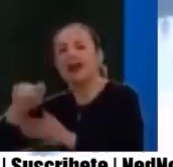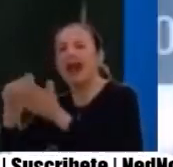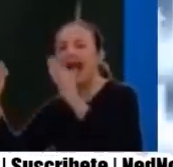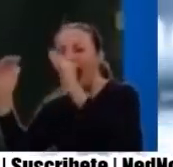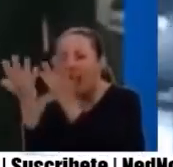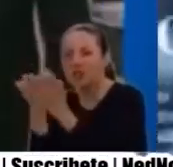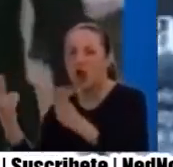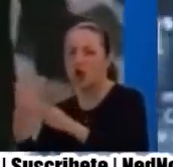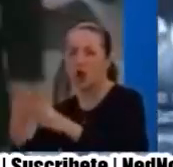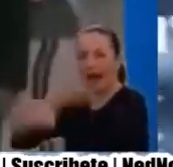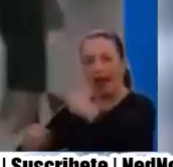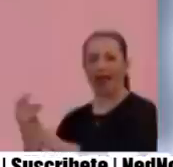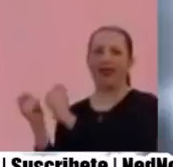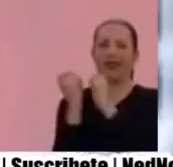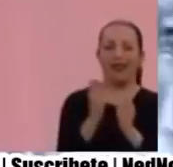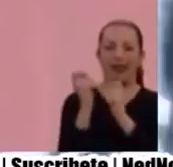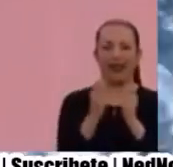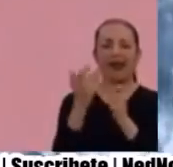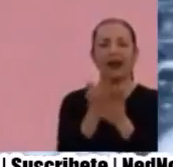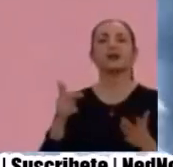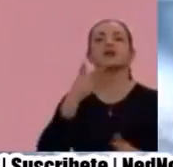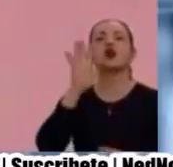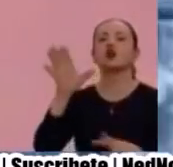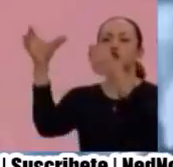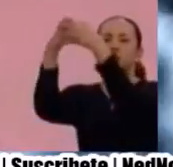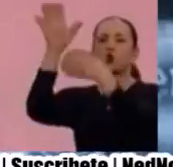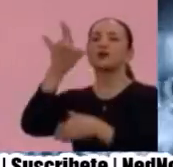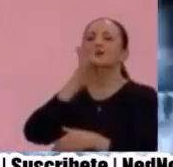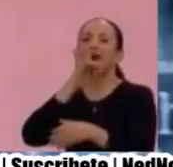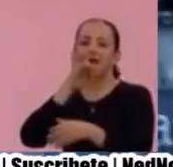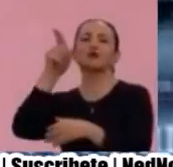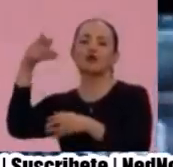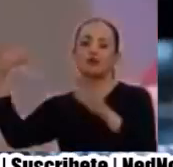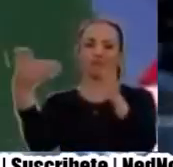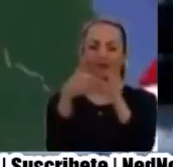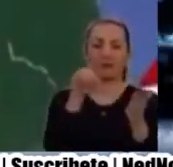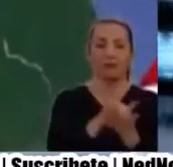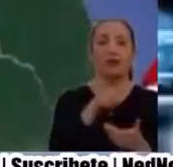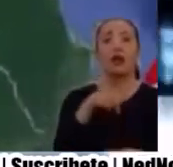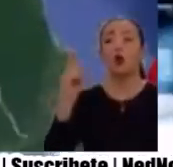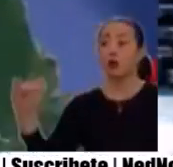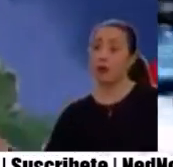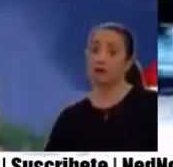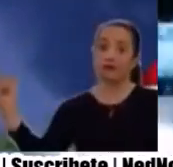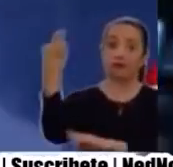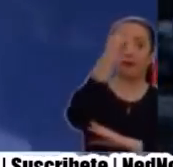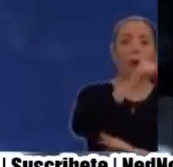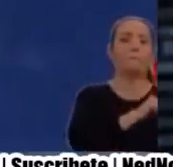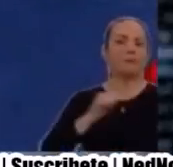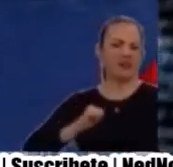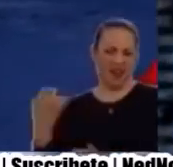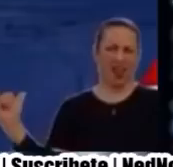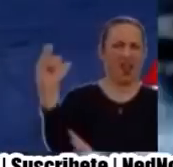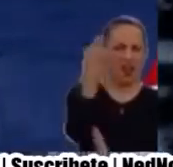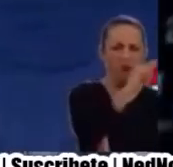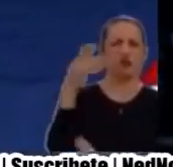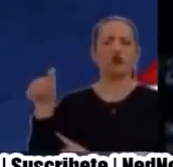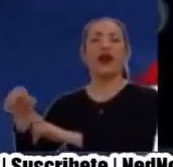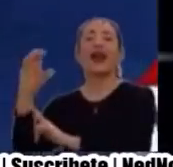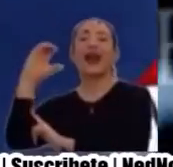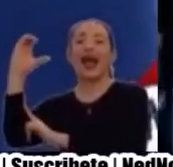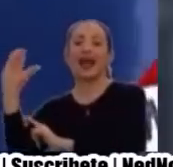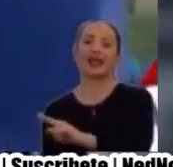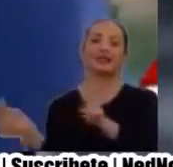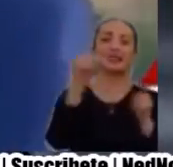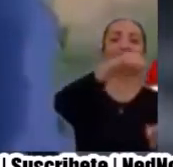aún así apelar ante el supremo tribunal de justicia e incluso presentar un recurso de amparo ante el tribunal constitucional de acuerdo